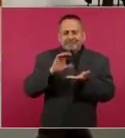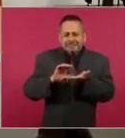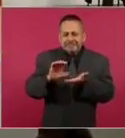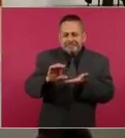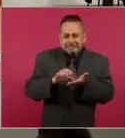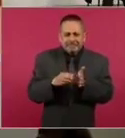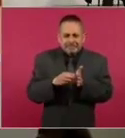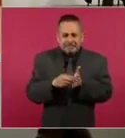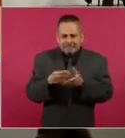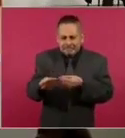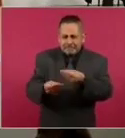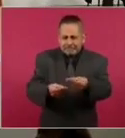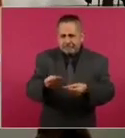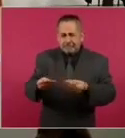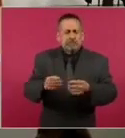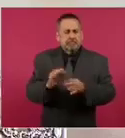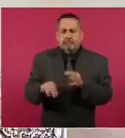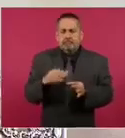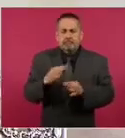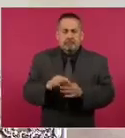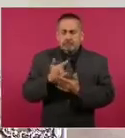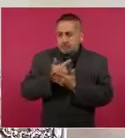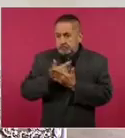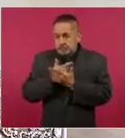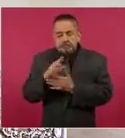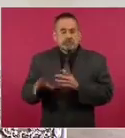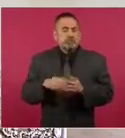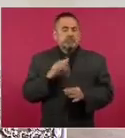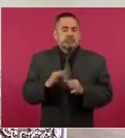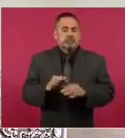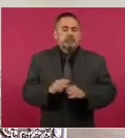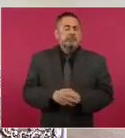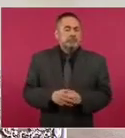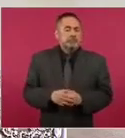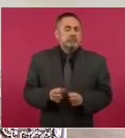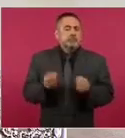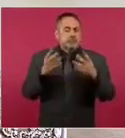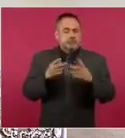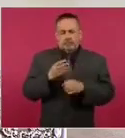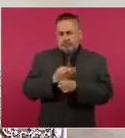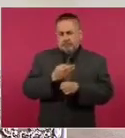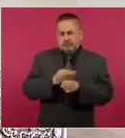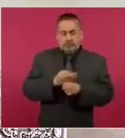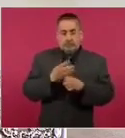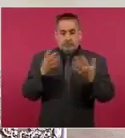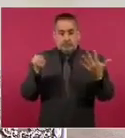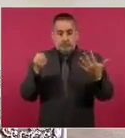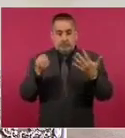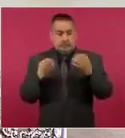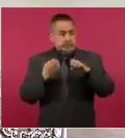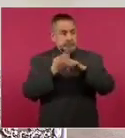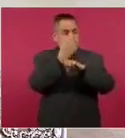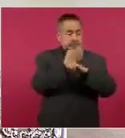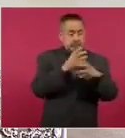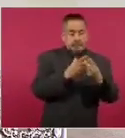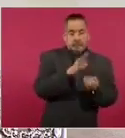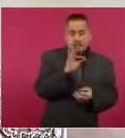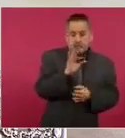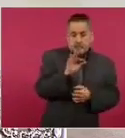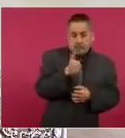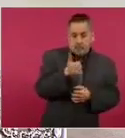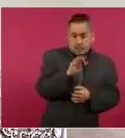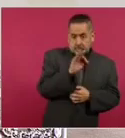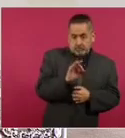se van mejorando este indicador. El nivel de surtimiento pasó en un promedio de los nueve estados de 46%